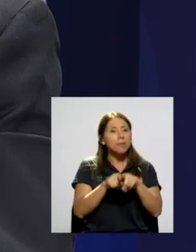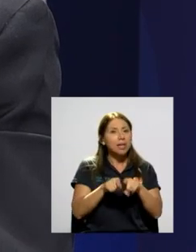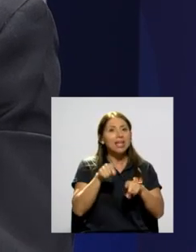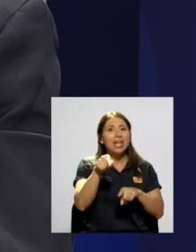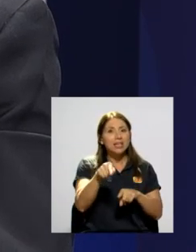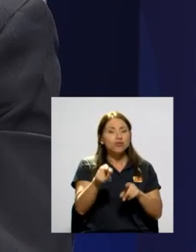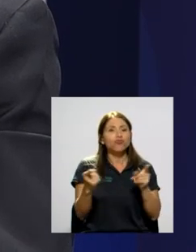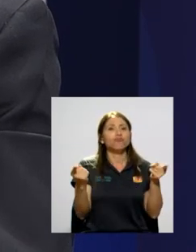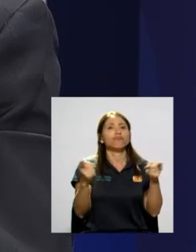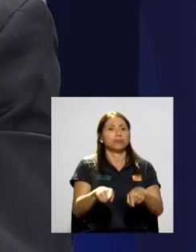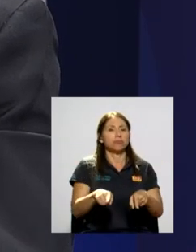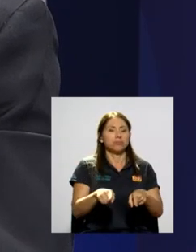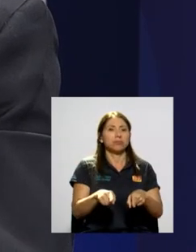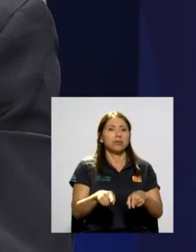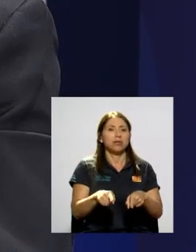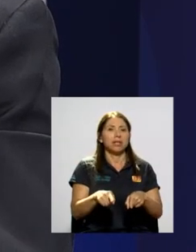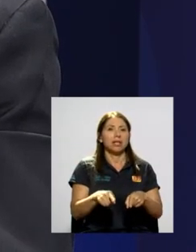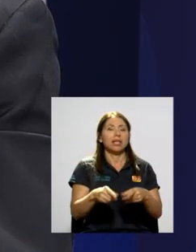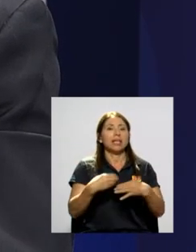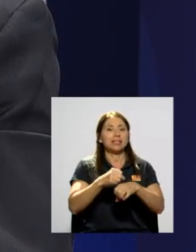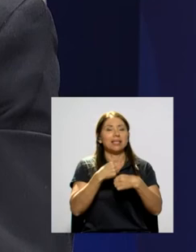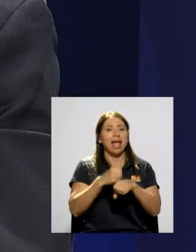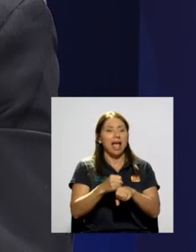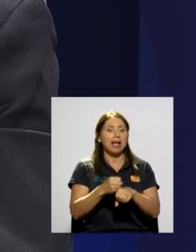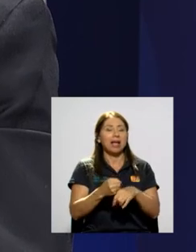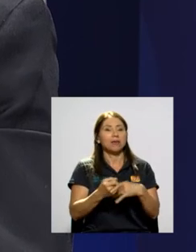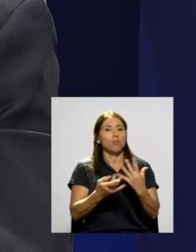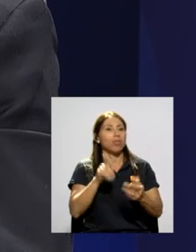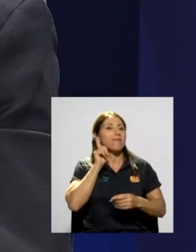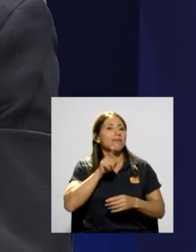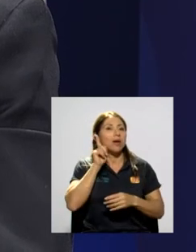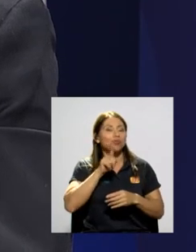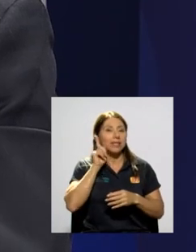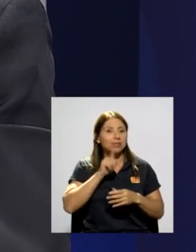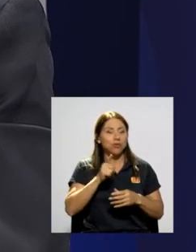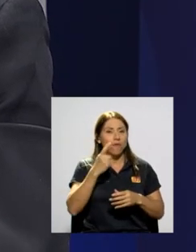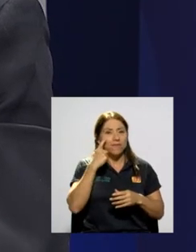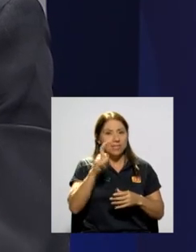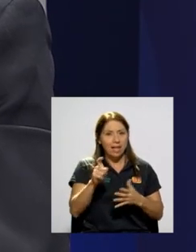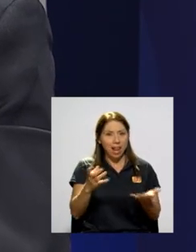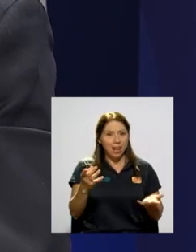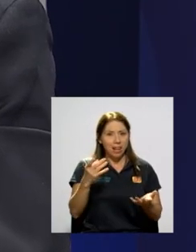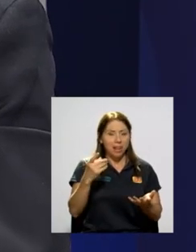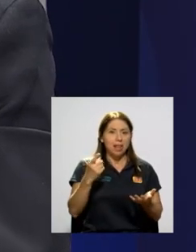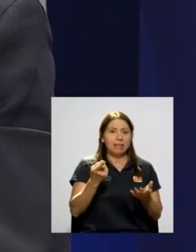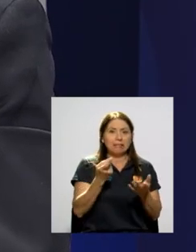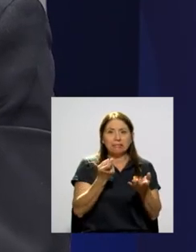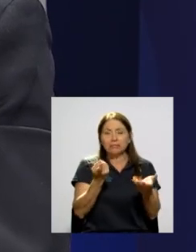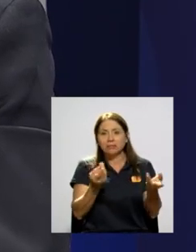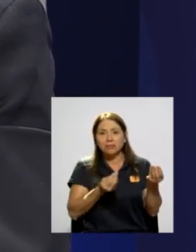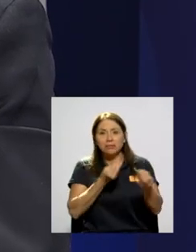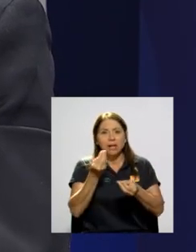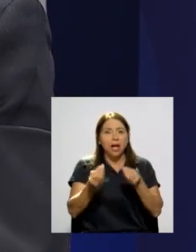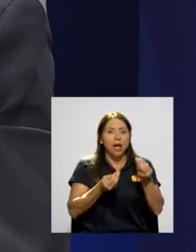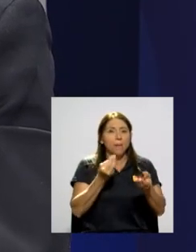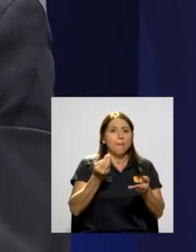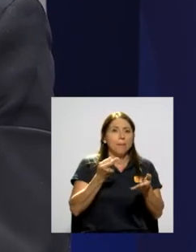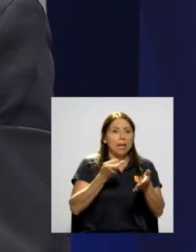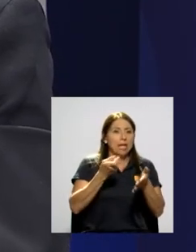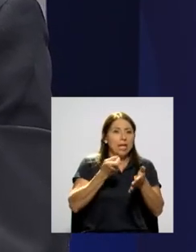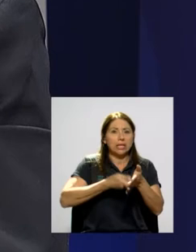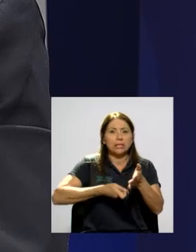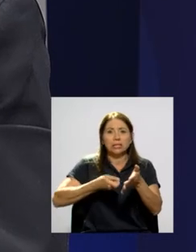facilidades para la defraudación fiscal, para que tengamos cifras astronómicas de impuestos que